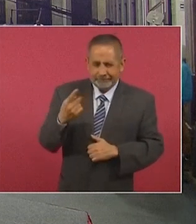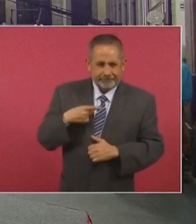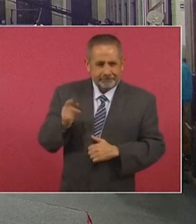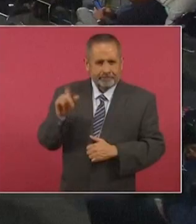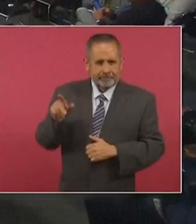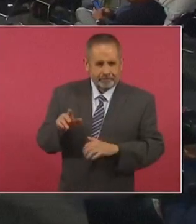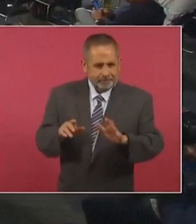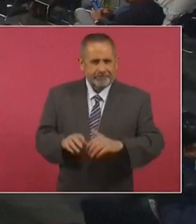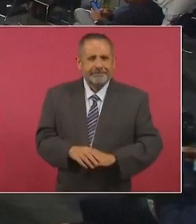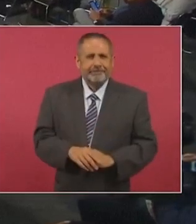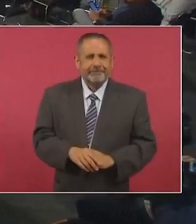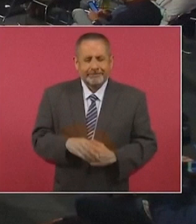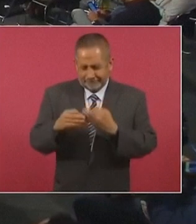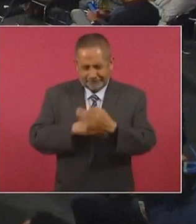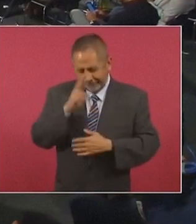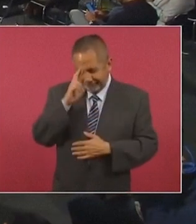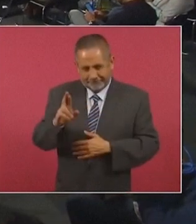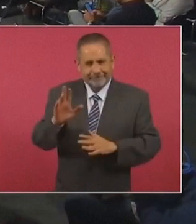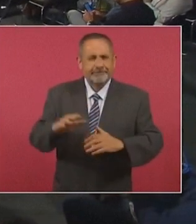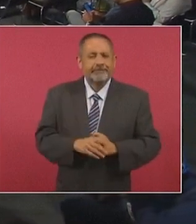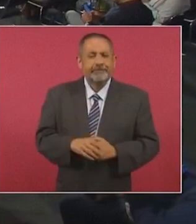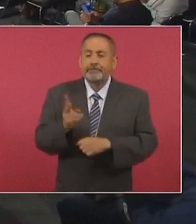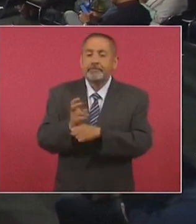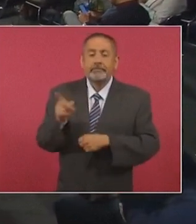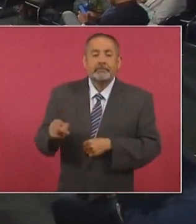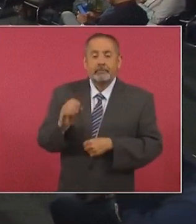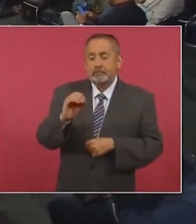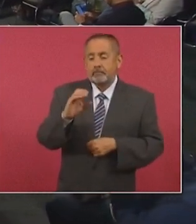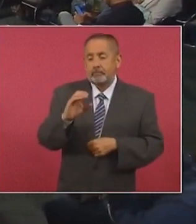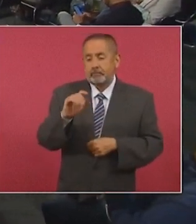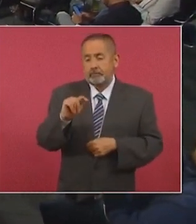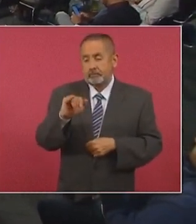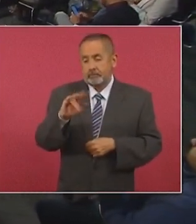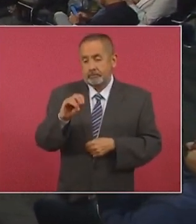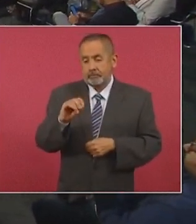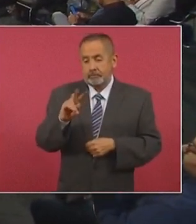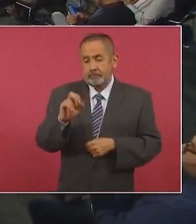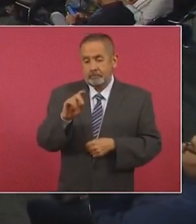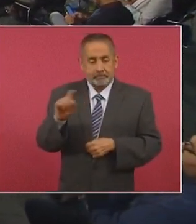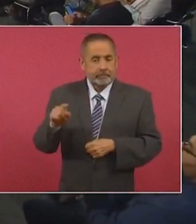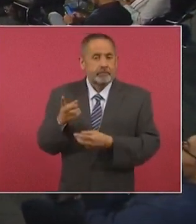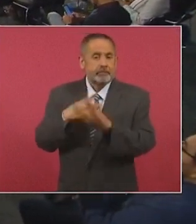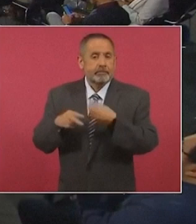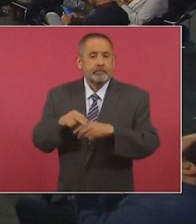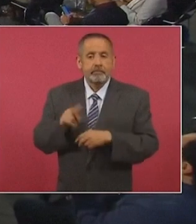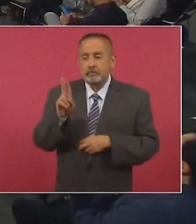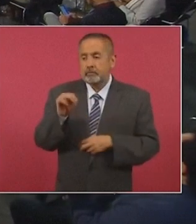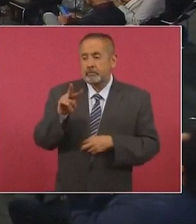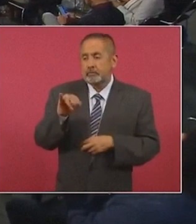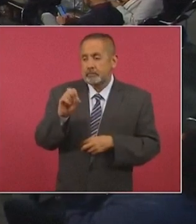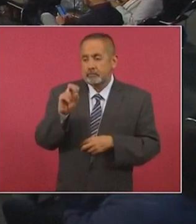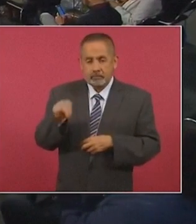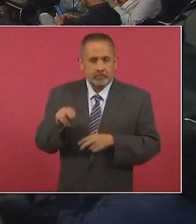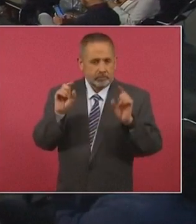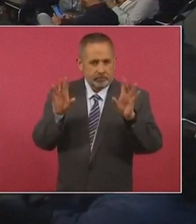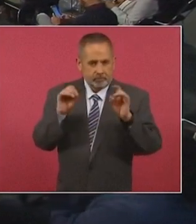El presidente de México, Andrés Manuel López Obrador, defendió el lunes a su país ante las alertas que emitió Estados Unidos para que sus ciudadanos eviten